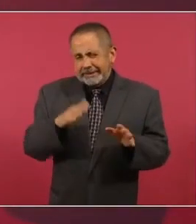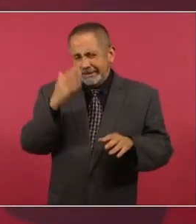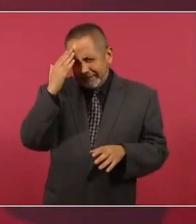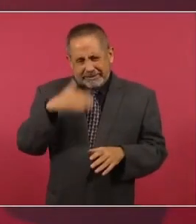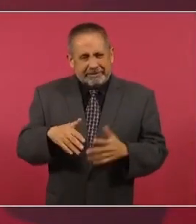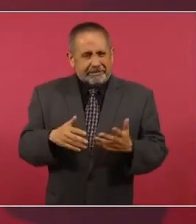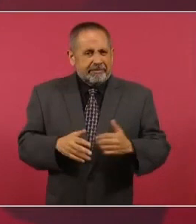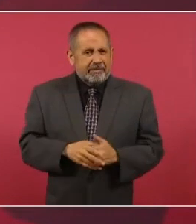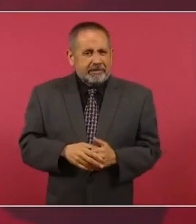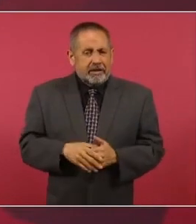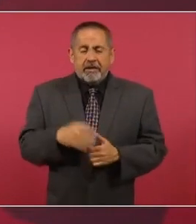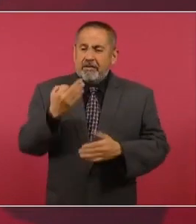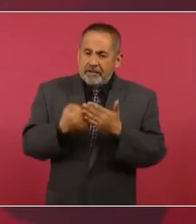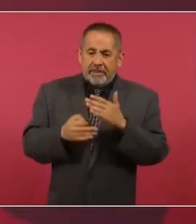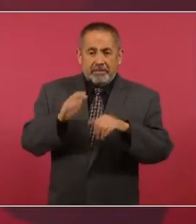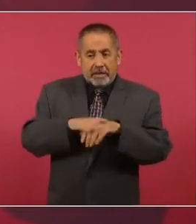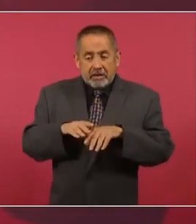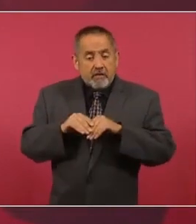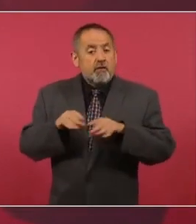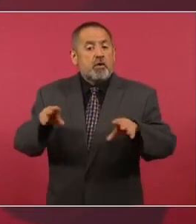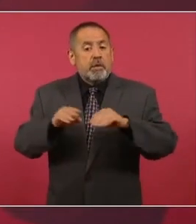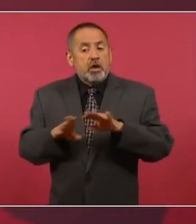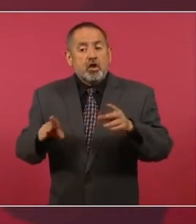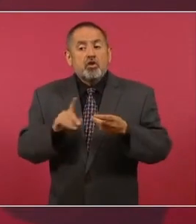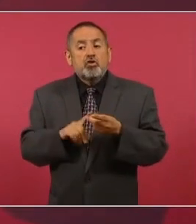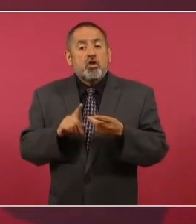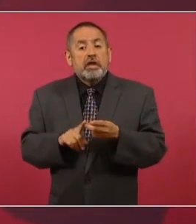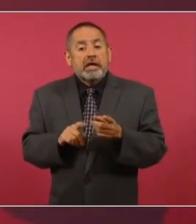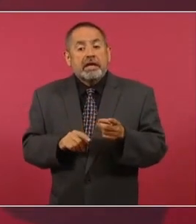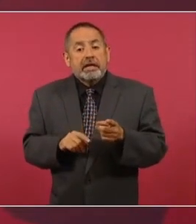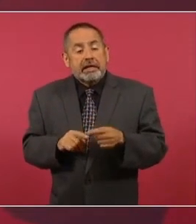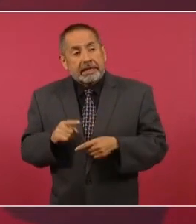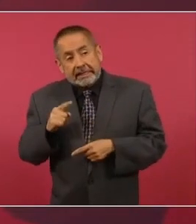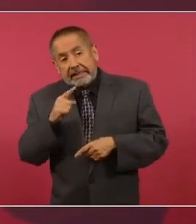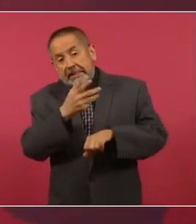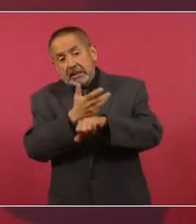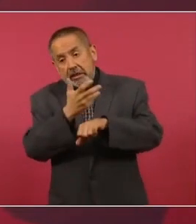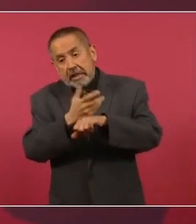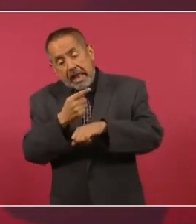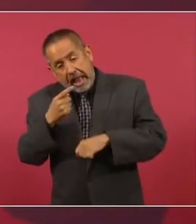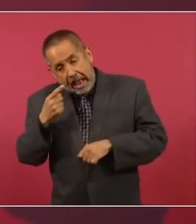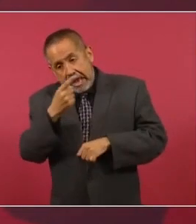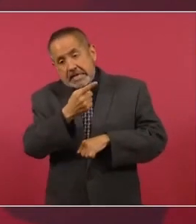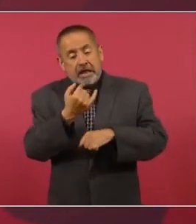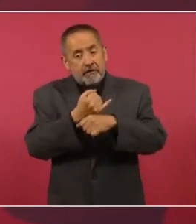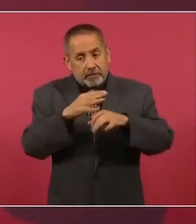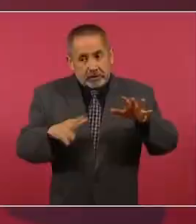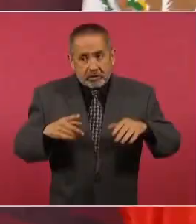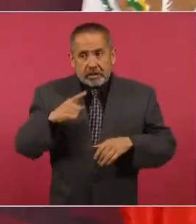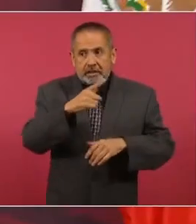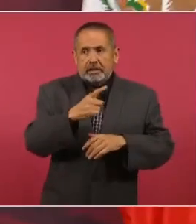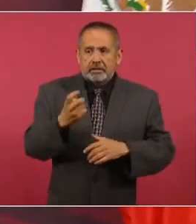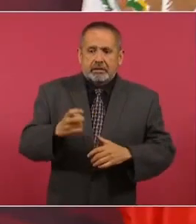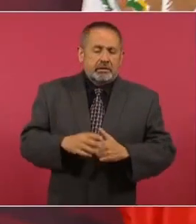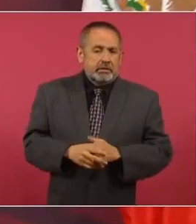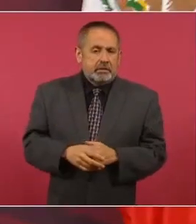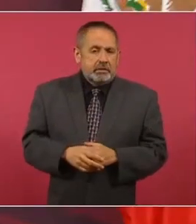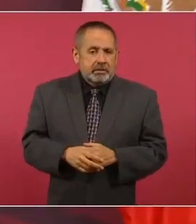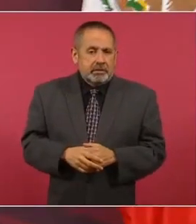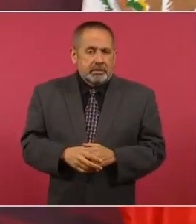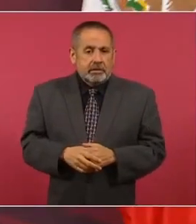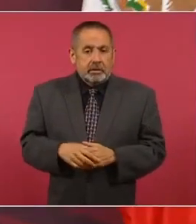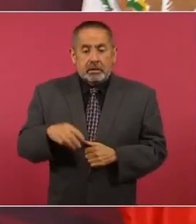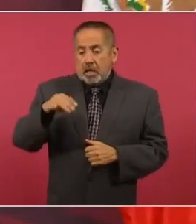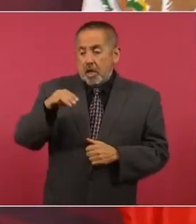Hace falta más información en Estados Unidos. Por eso lo de Marcelo fue